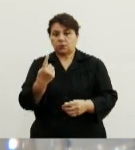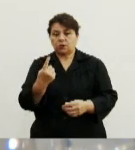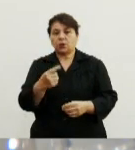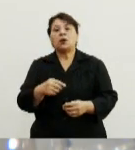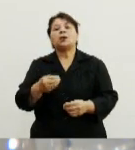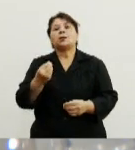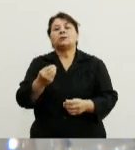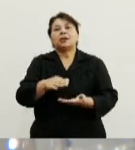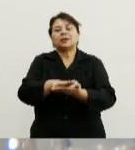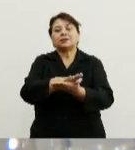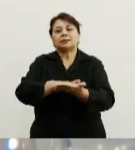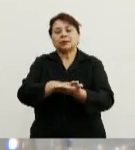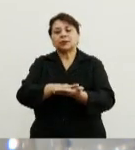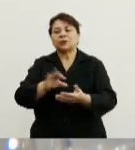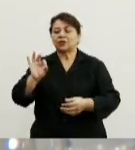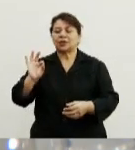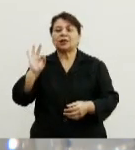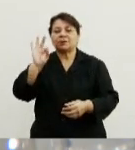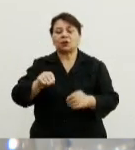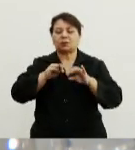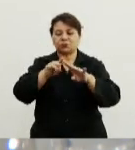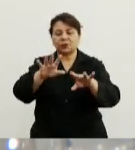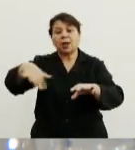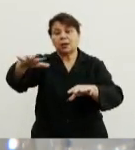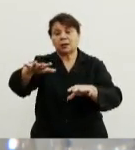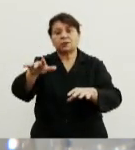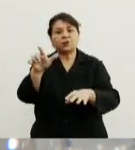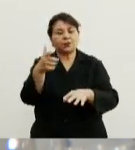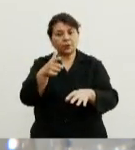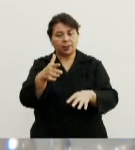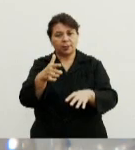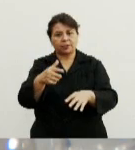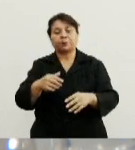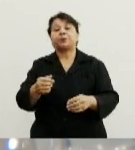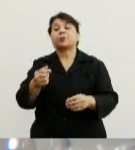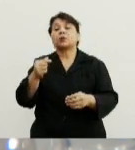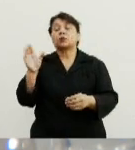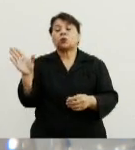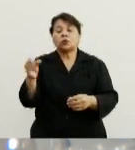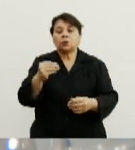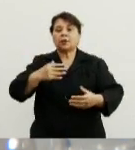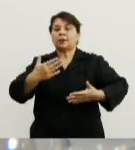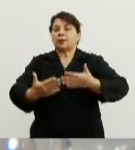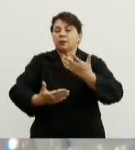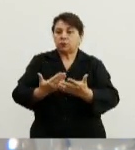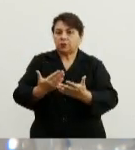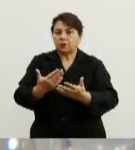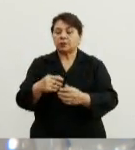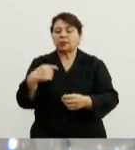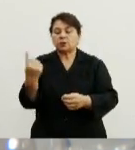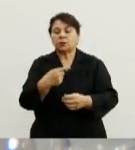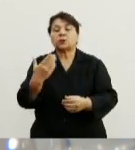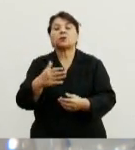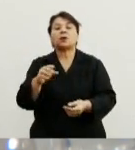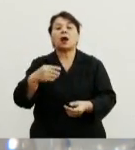encontremos con circulación viral es importante destacar todas las acciones que se vienen realizando y la